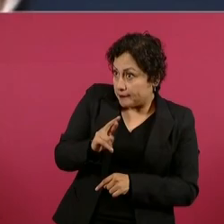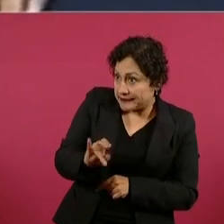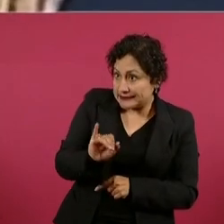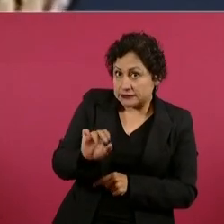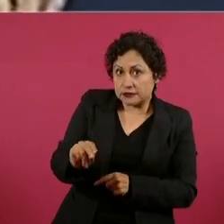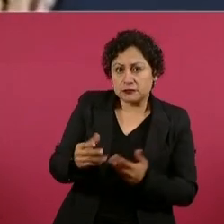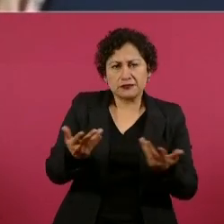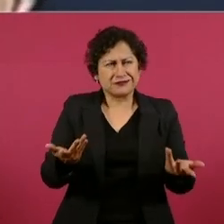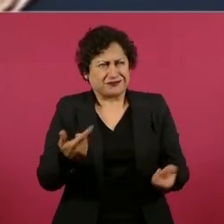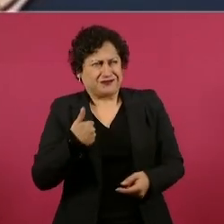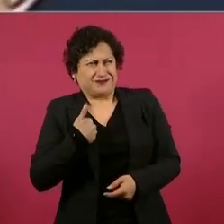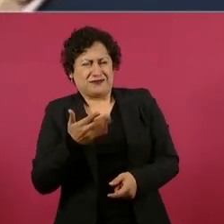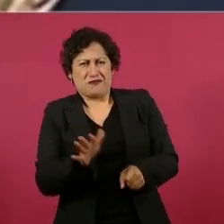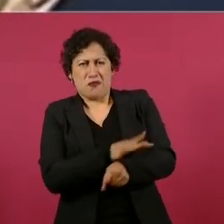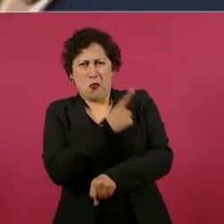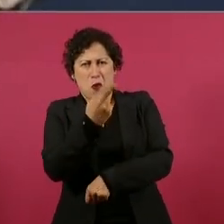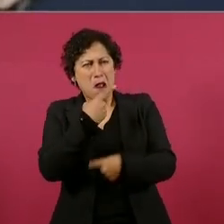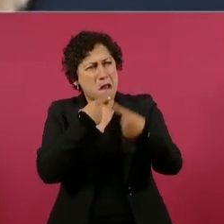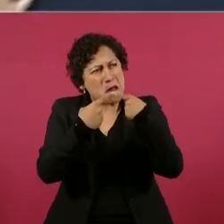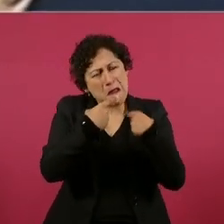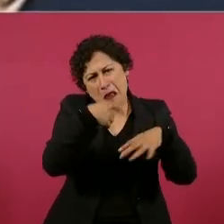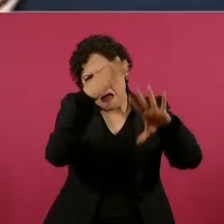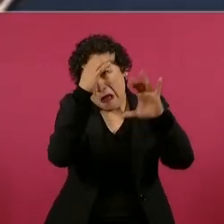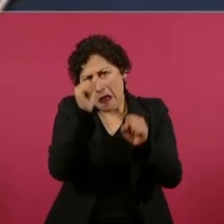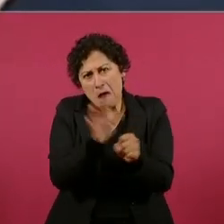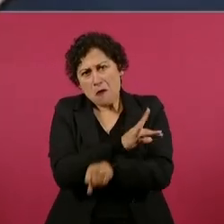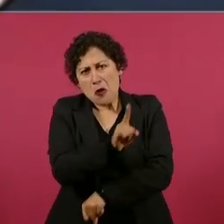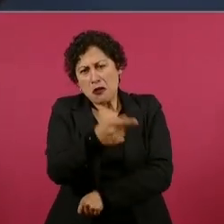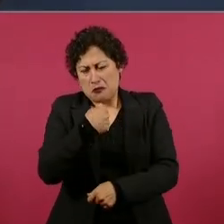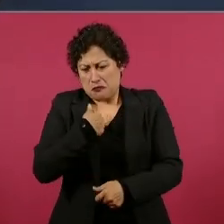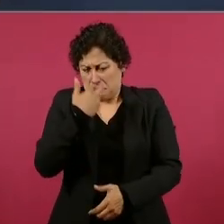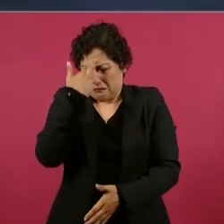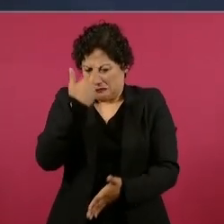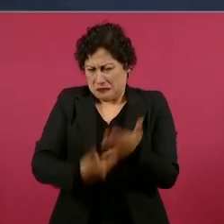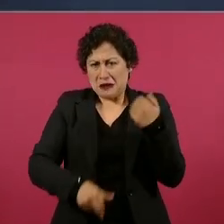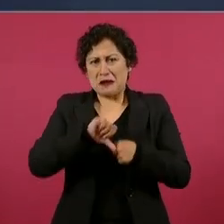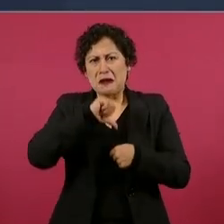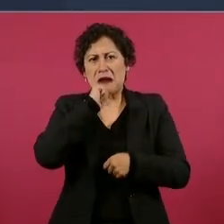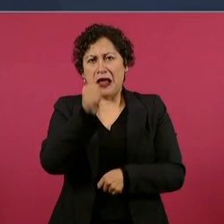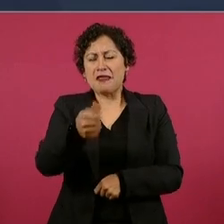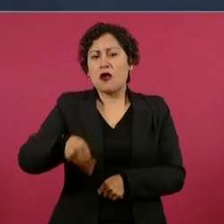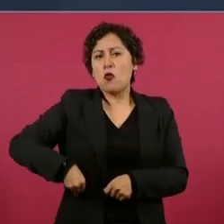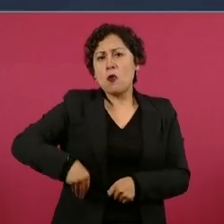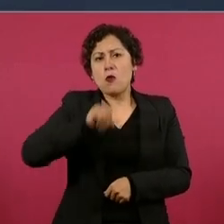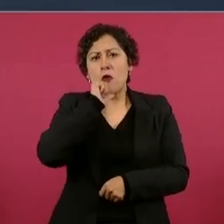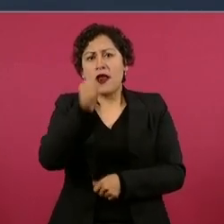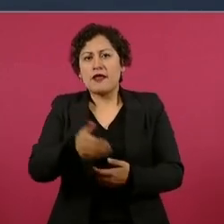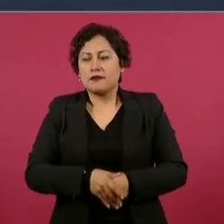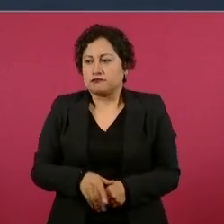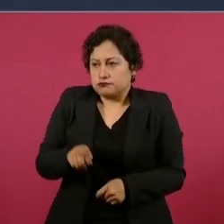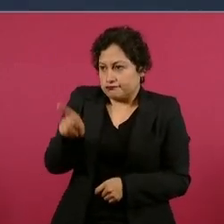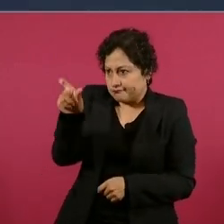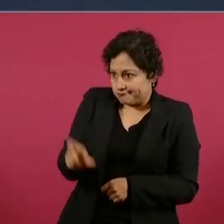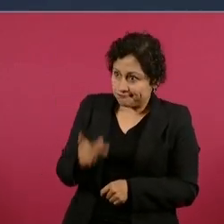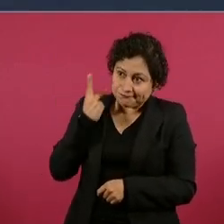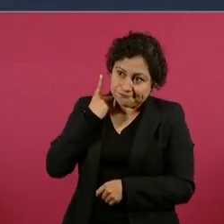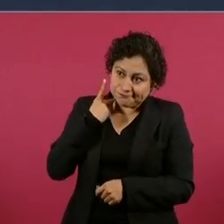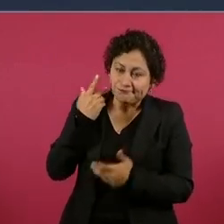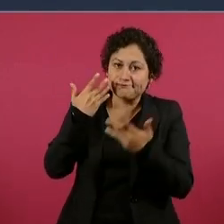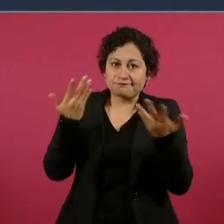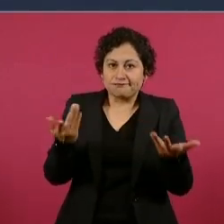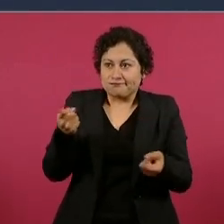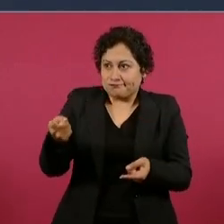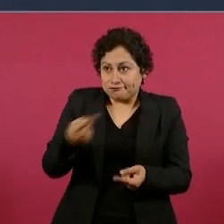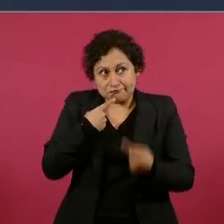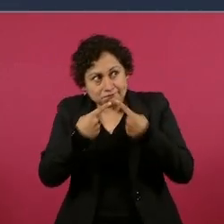¿Por qué? ¿Por qué voy a negociar? No, pregunto, sino sencillamente yo no soy responsable, pero eres un político, no soy culpable. Pero eres un político, Andrés Manuel. No, pero esta es una los gran injusticia. ¿Los políticos